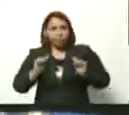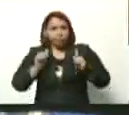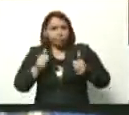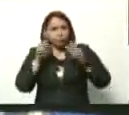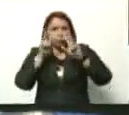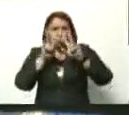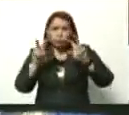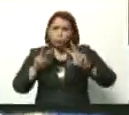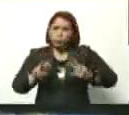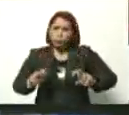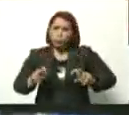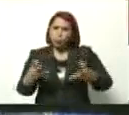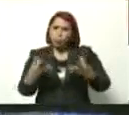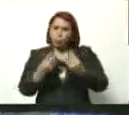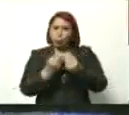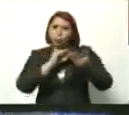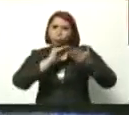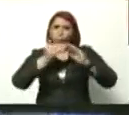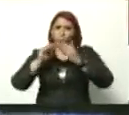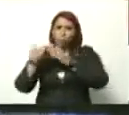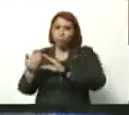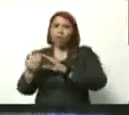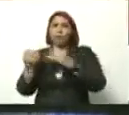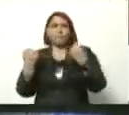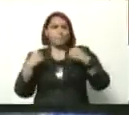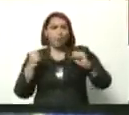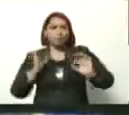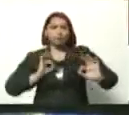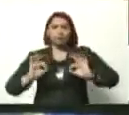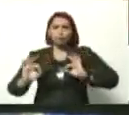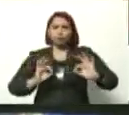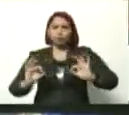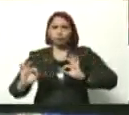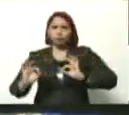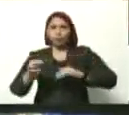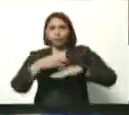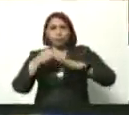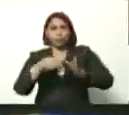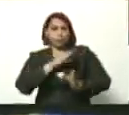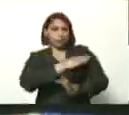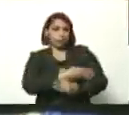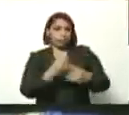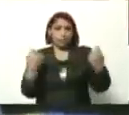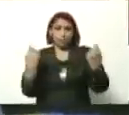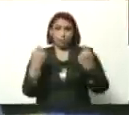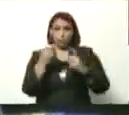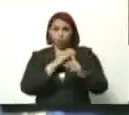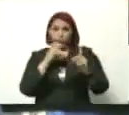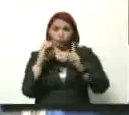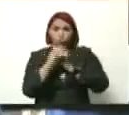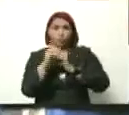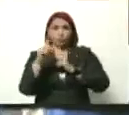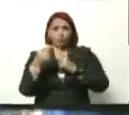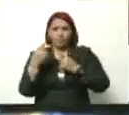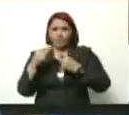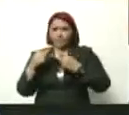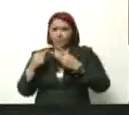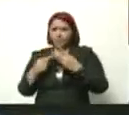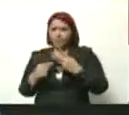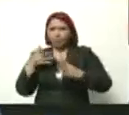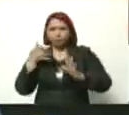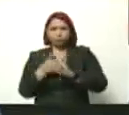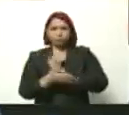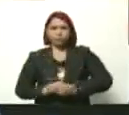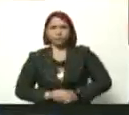sustanciar junto a las comunidades practicantes desde el ministerio de poder popular para la cultura y el centro de la diversidad cultural que es uno en su venta de